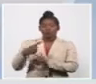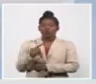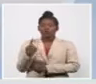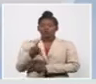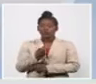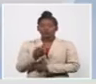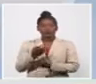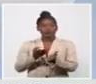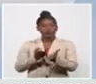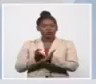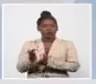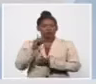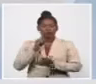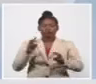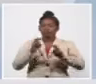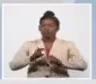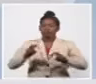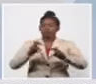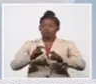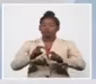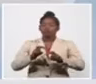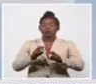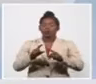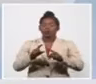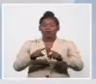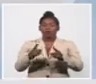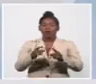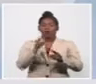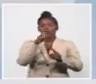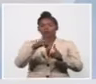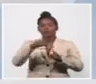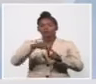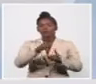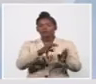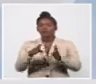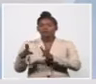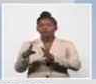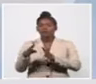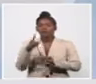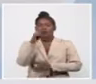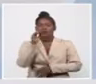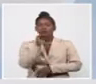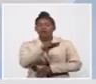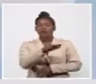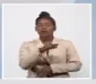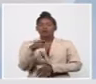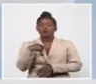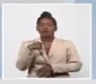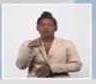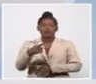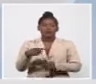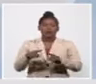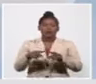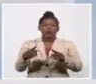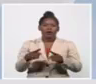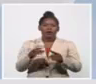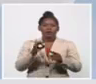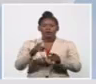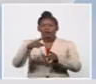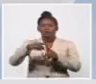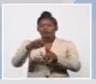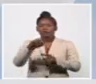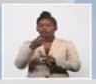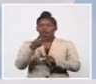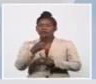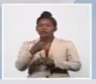se encuentran ingresados, yo digo por el protocolo de Cuba, porque en algunos lugares del mundo los casos